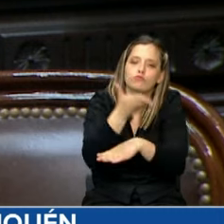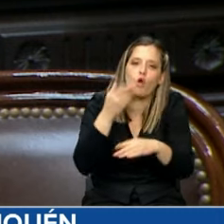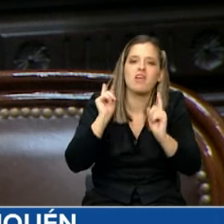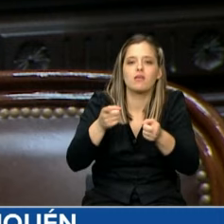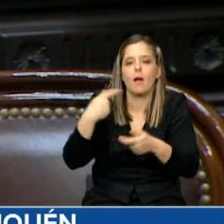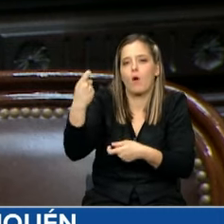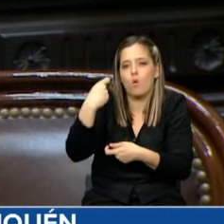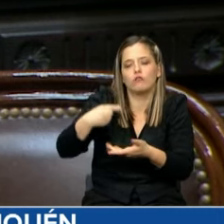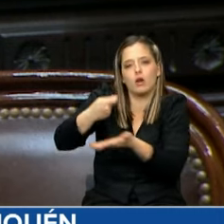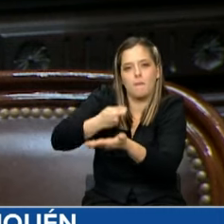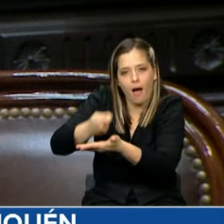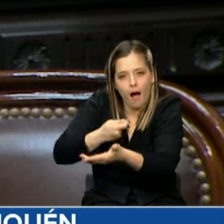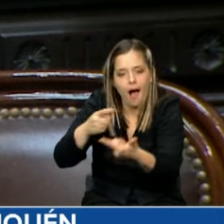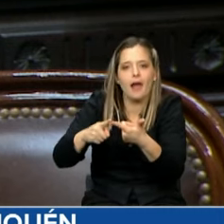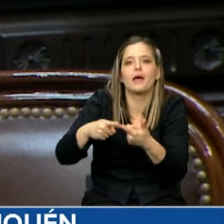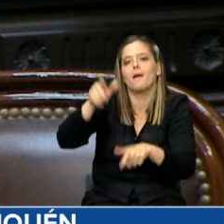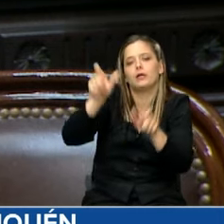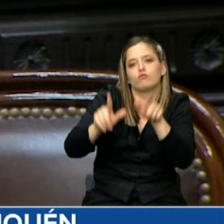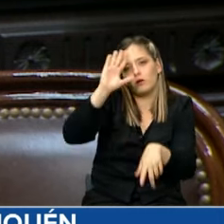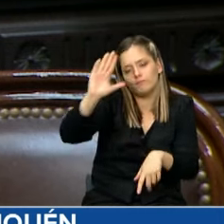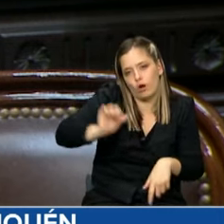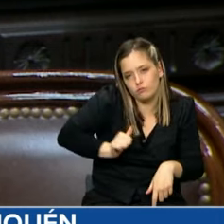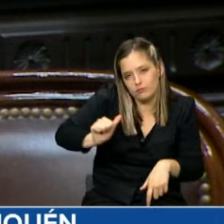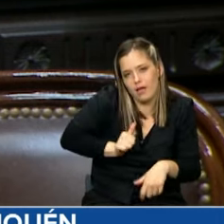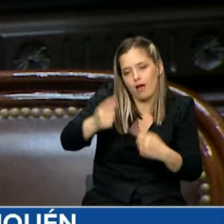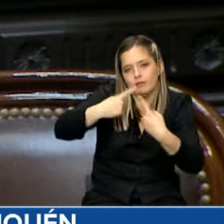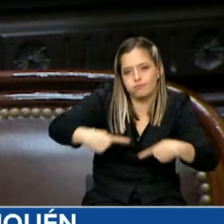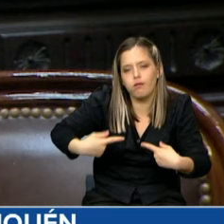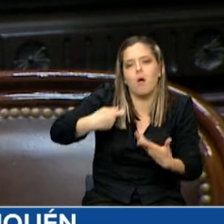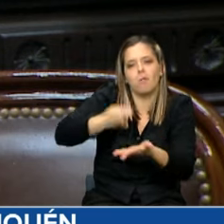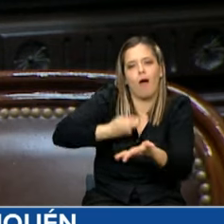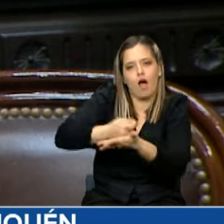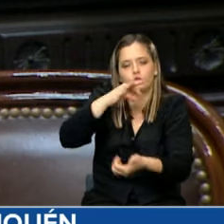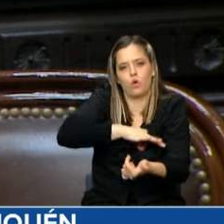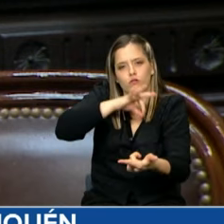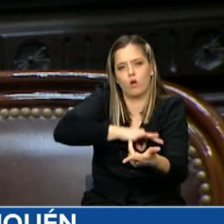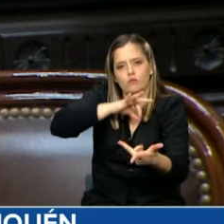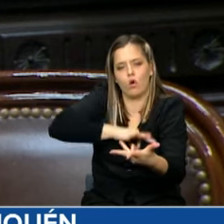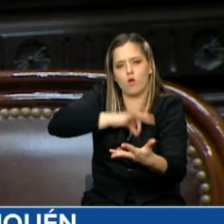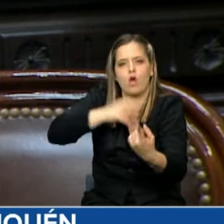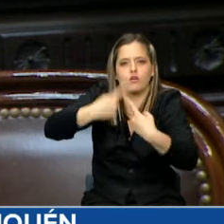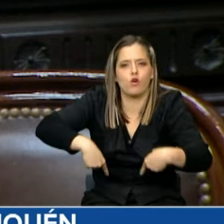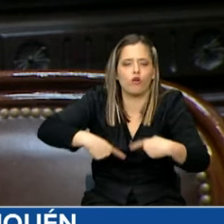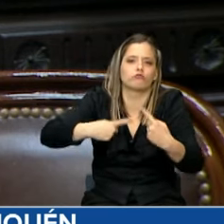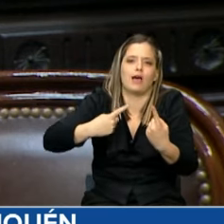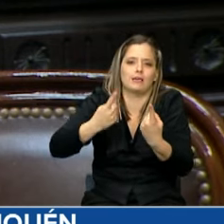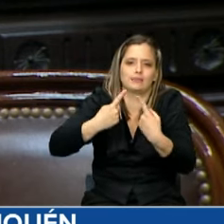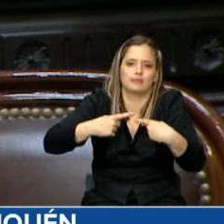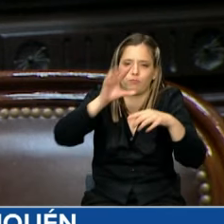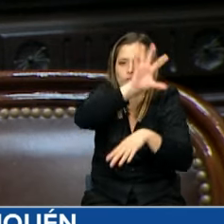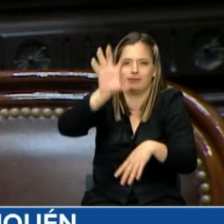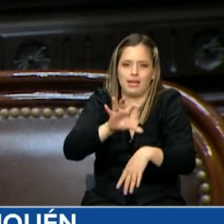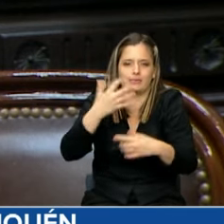fuerzas de seguridad las fuerzas federales y también para proveer de obra pública que estamos tan necesitados las provincias